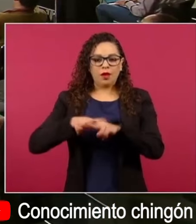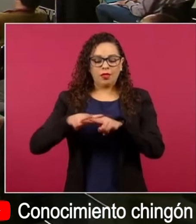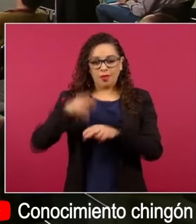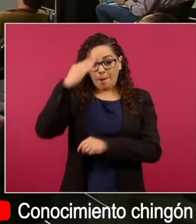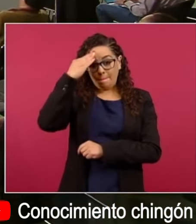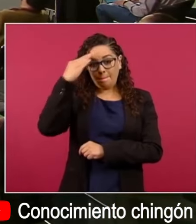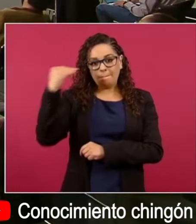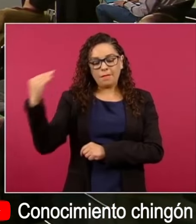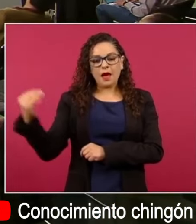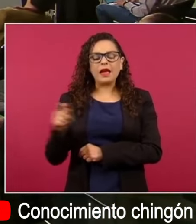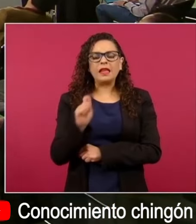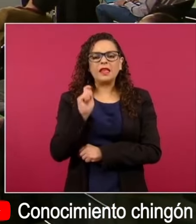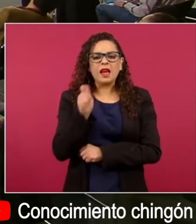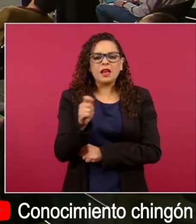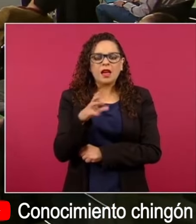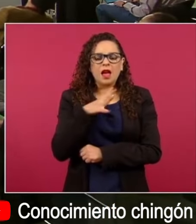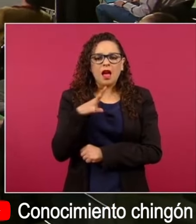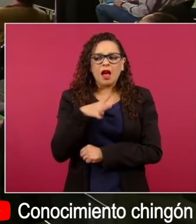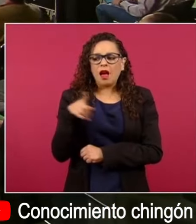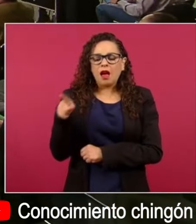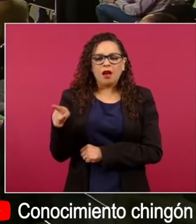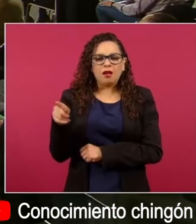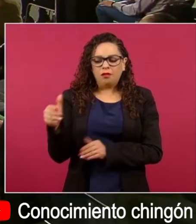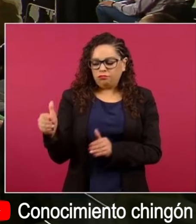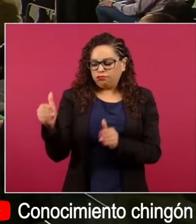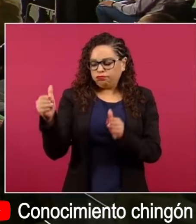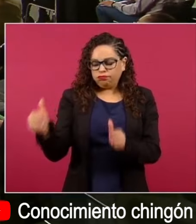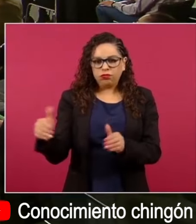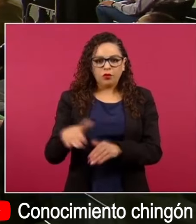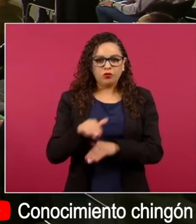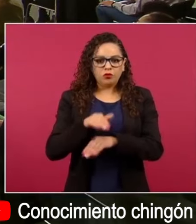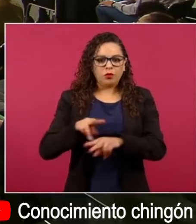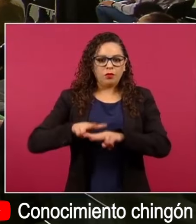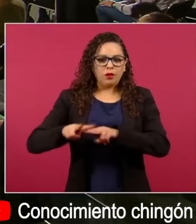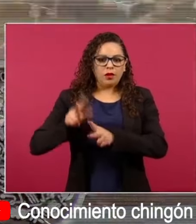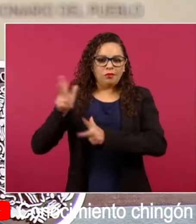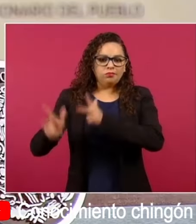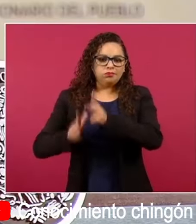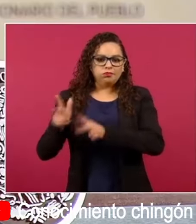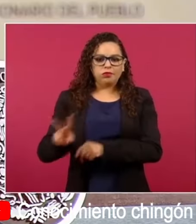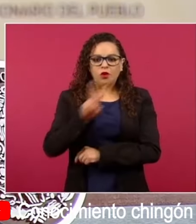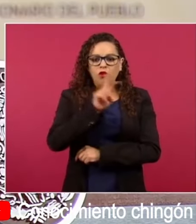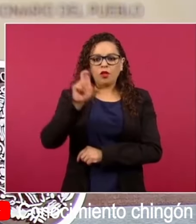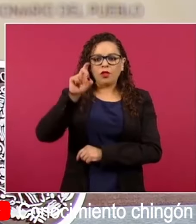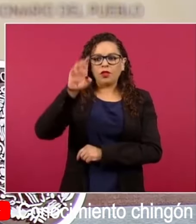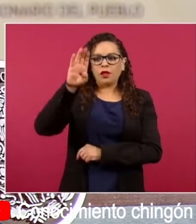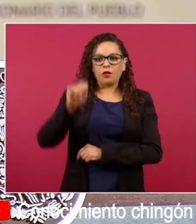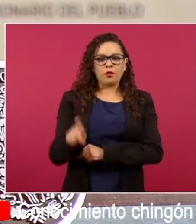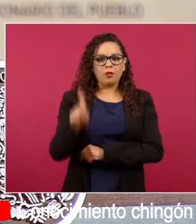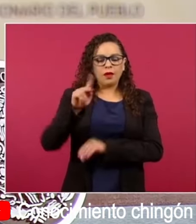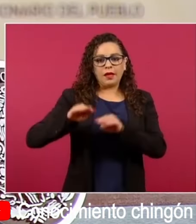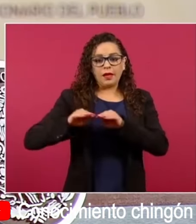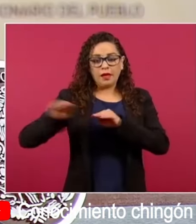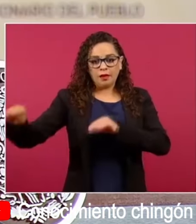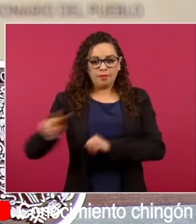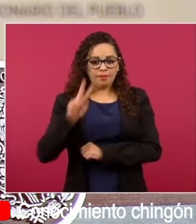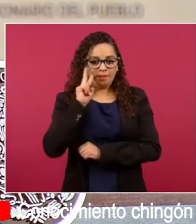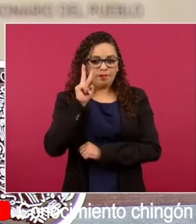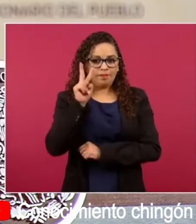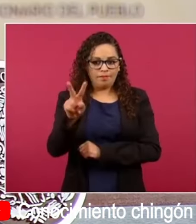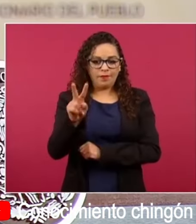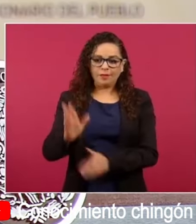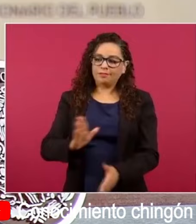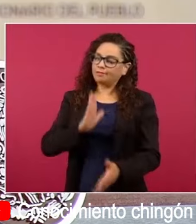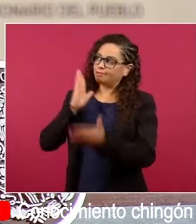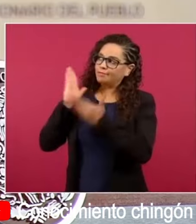que incluía el tramo 4 del Tren Maya en términos de la vía férrea, los 239 kilómetros. Aquí estamos, aquí les